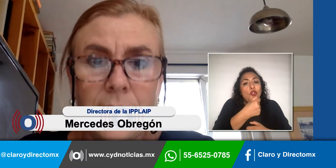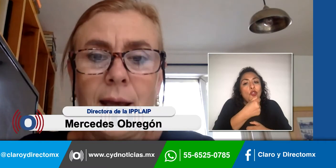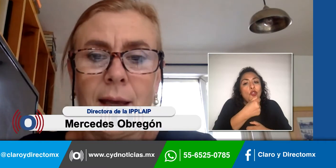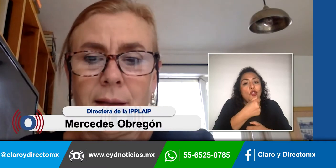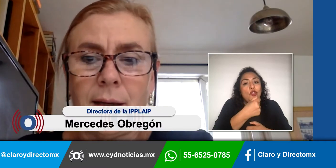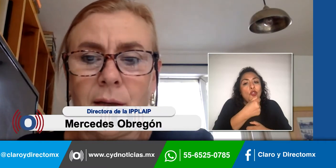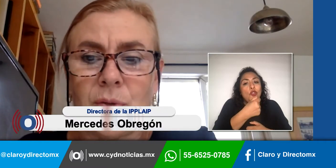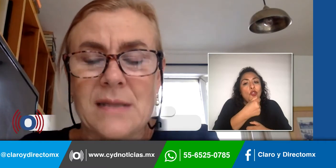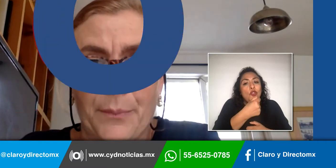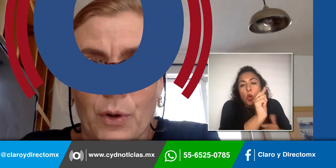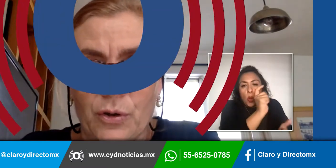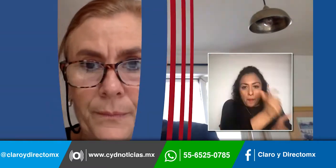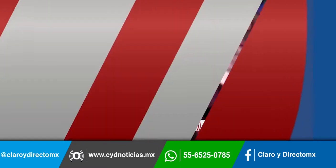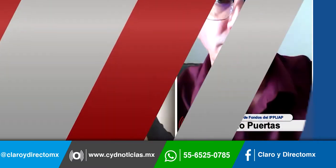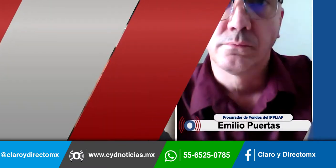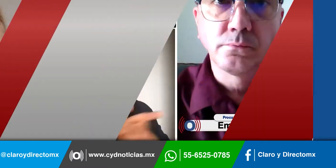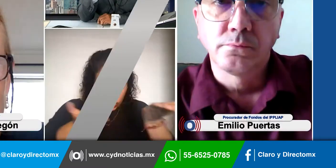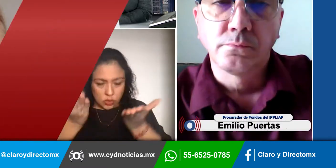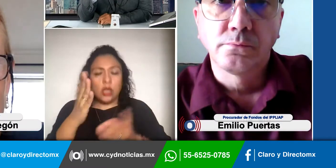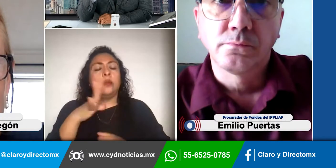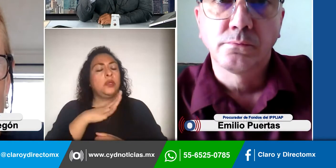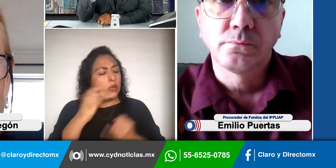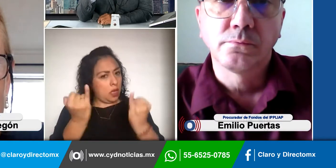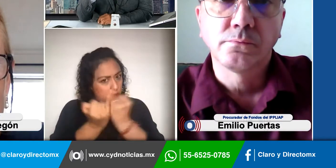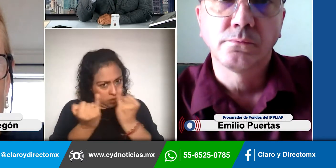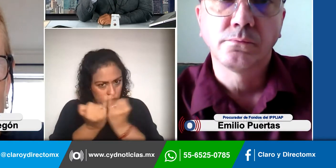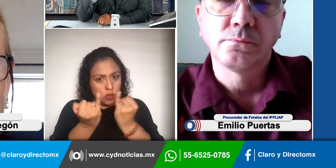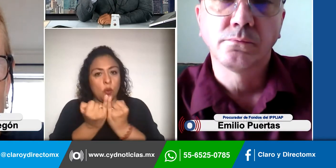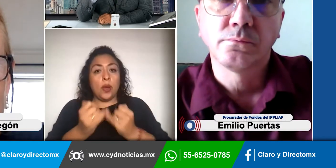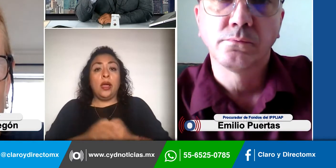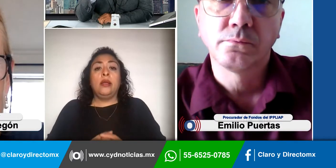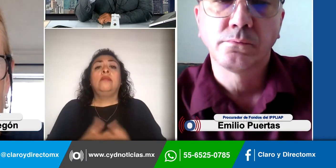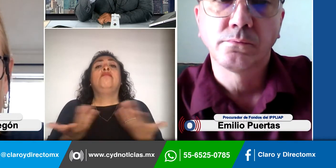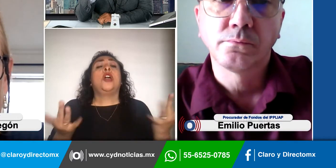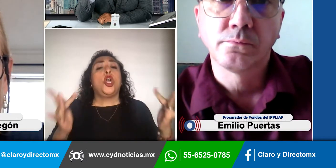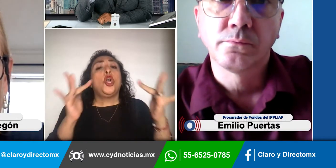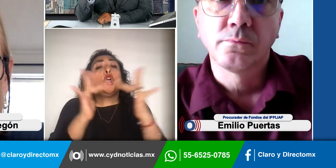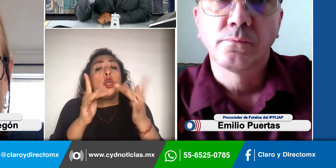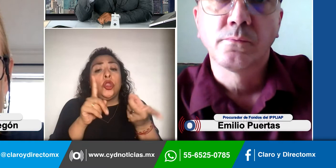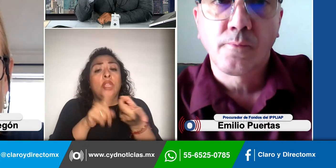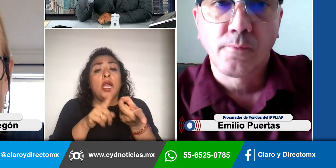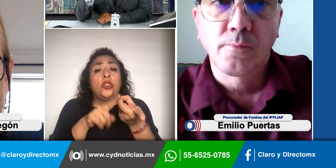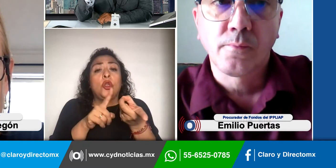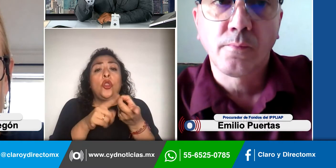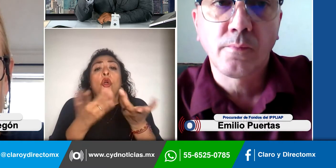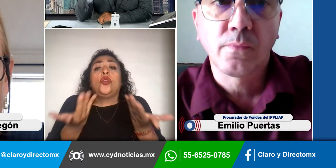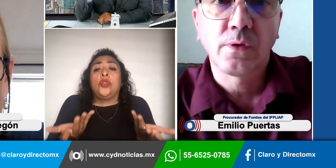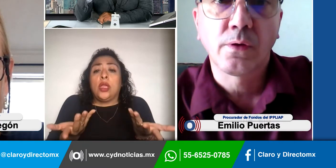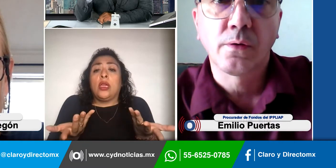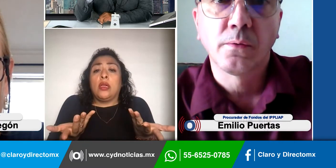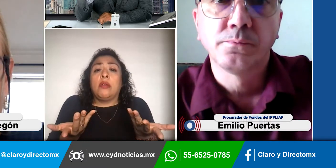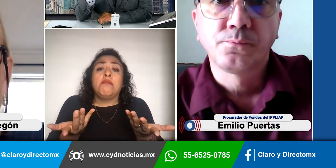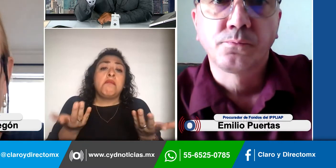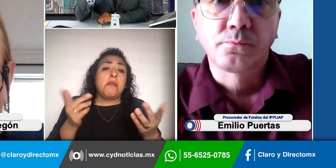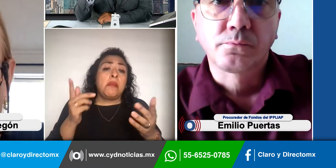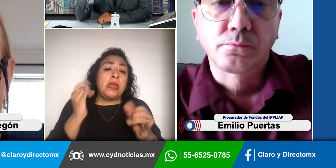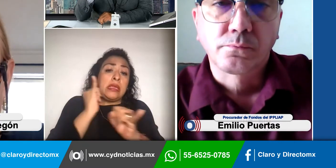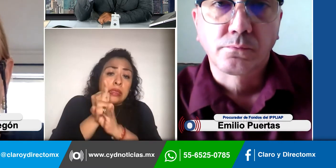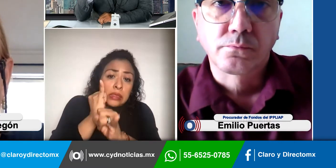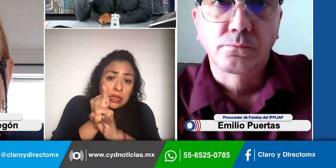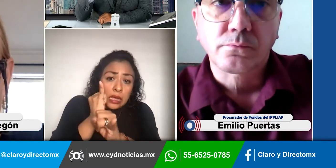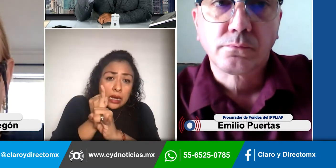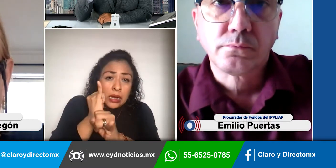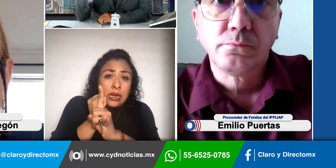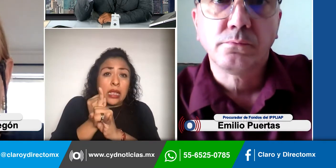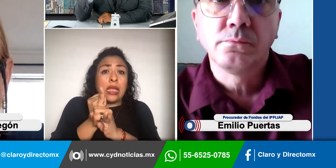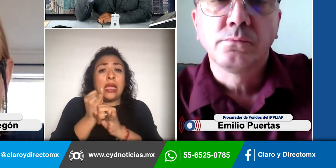seguir teniendo este apoyo. ¿Dónde hacemos contacto, Emilio Mercedes? ¿Dónde hacemos contacto? ¿Alguna página? ¿Hay que escribir? ¿Qué